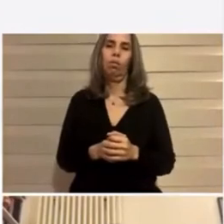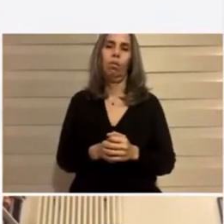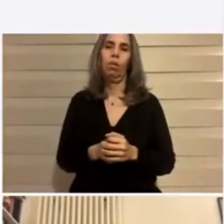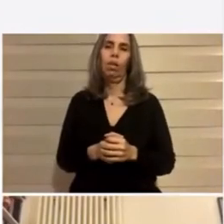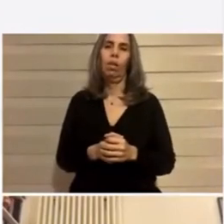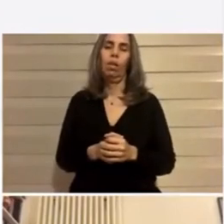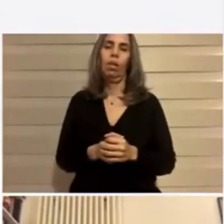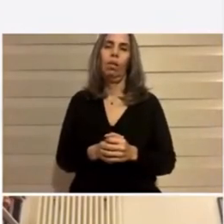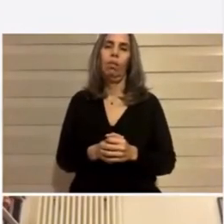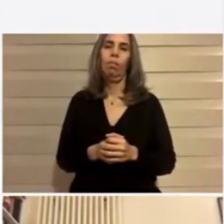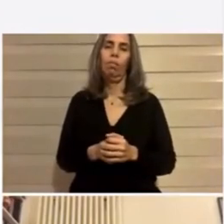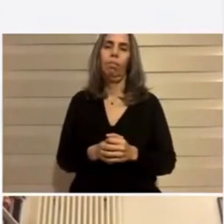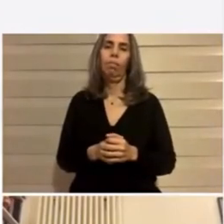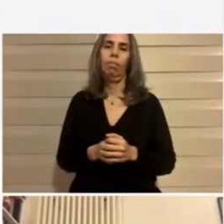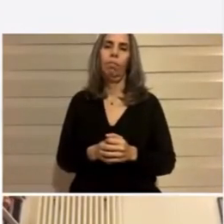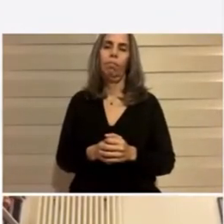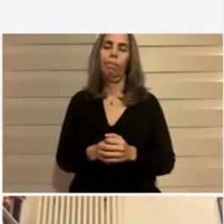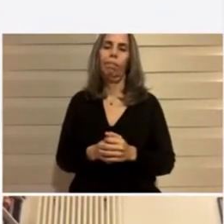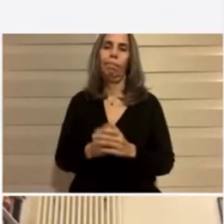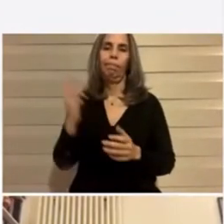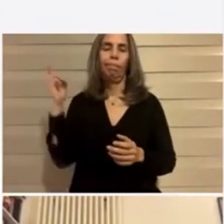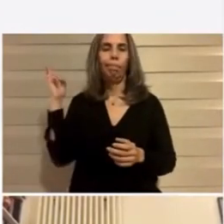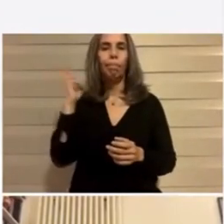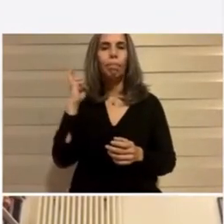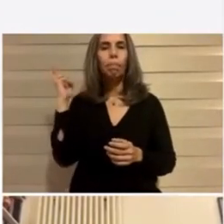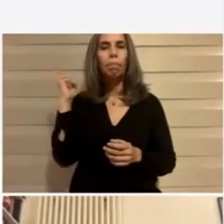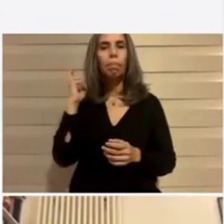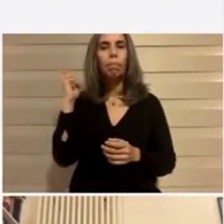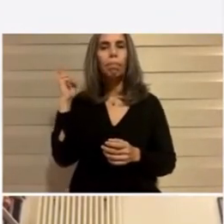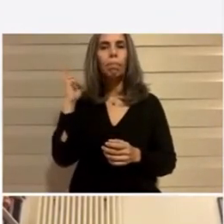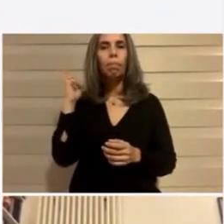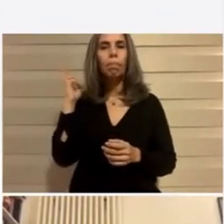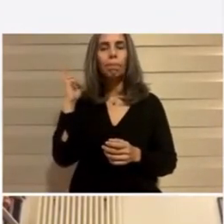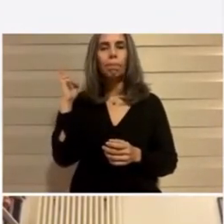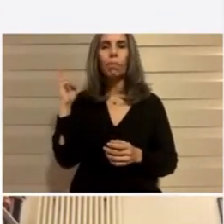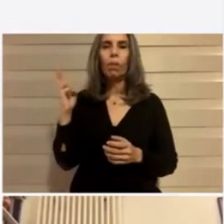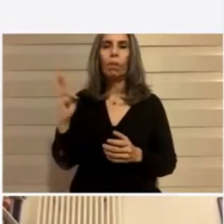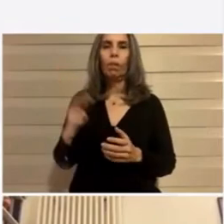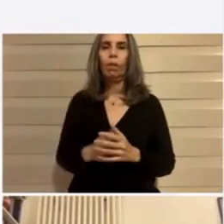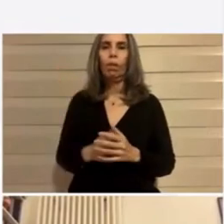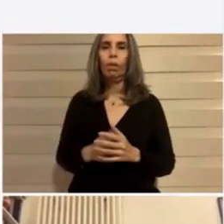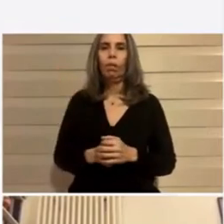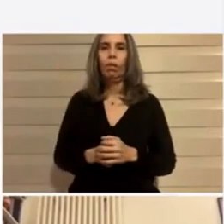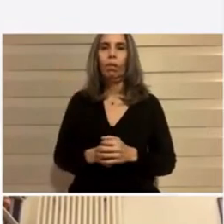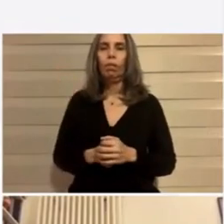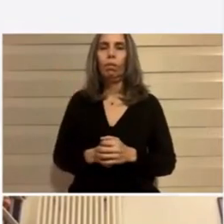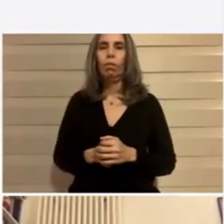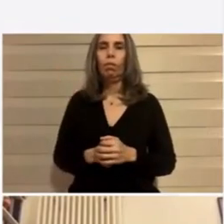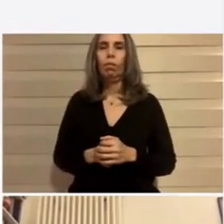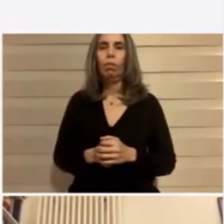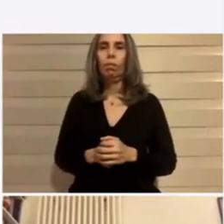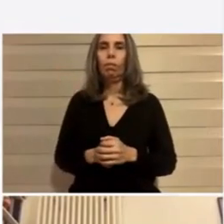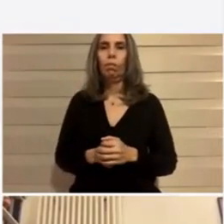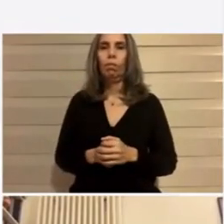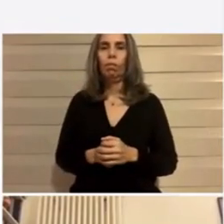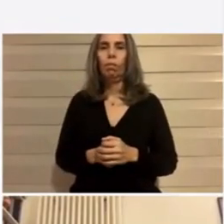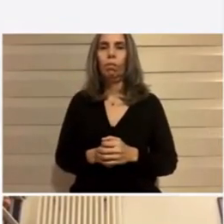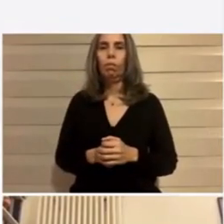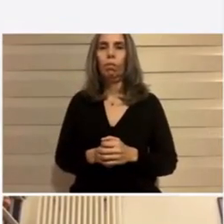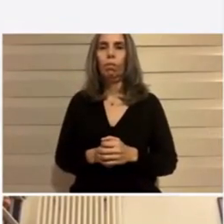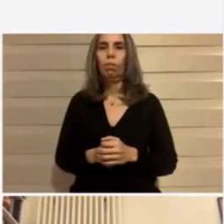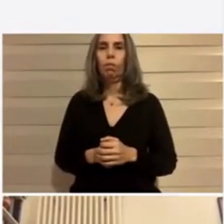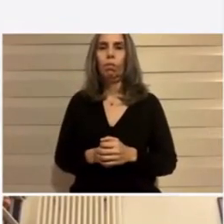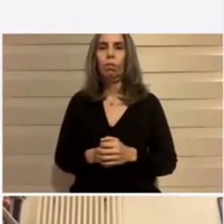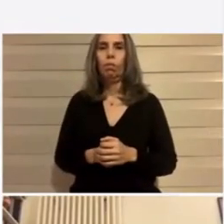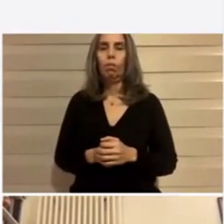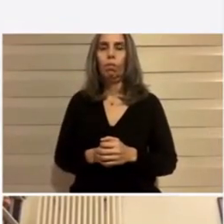que no necesariamente sea algo que tú dices, no, es que a mí eso me interesa mucho, nos pone